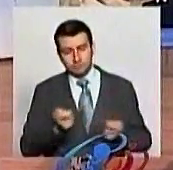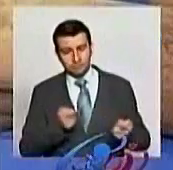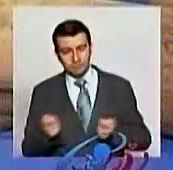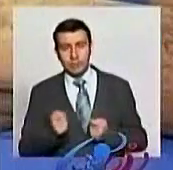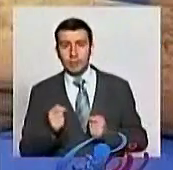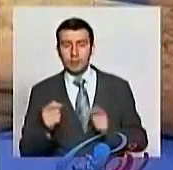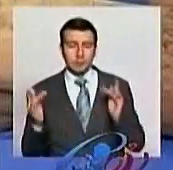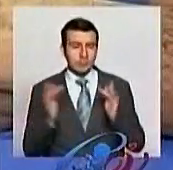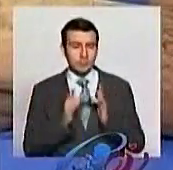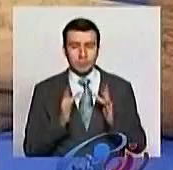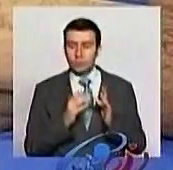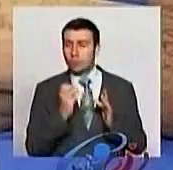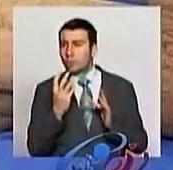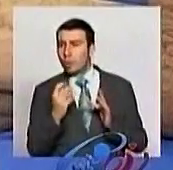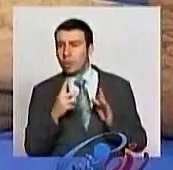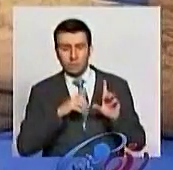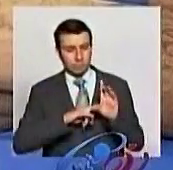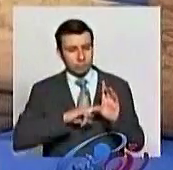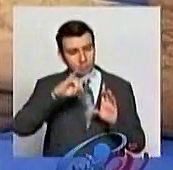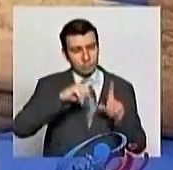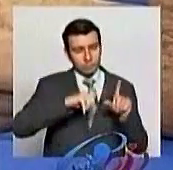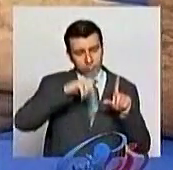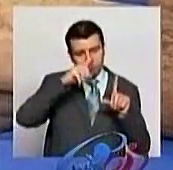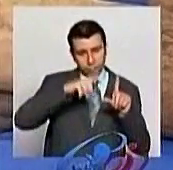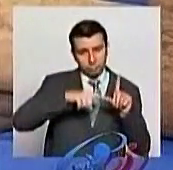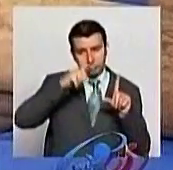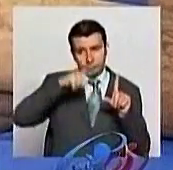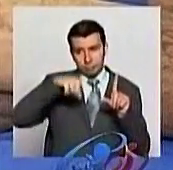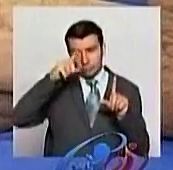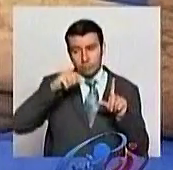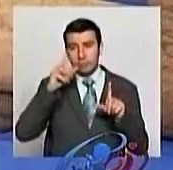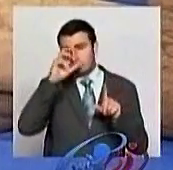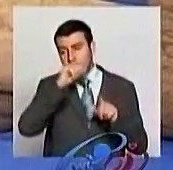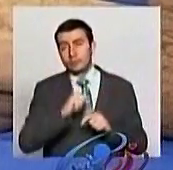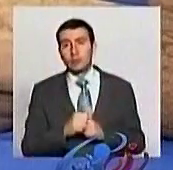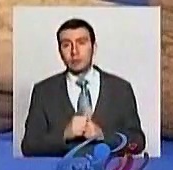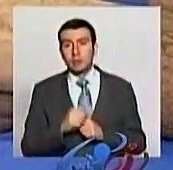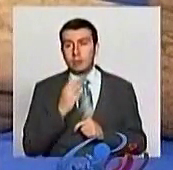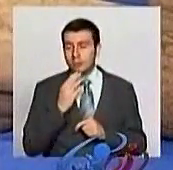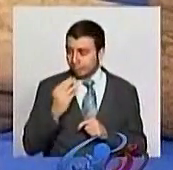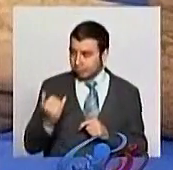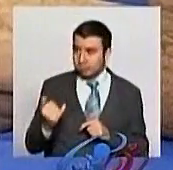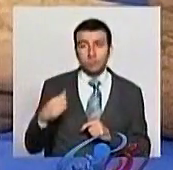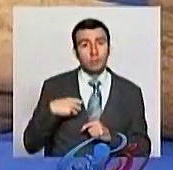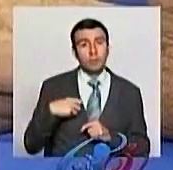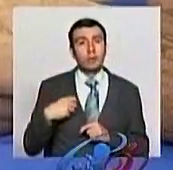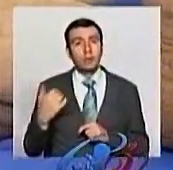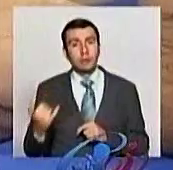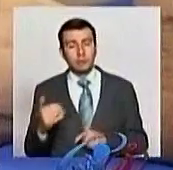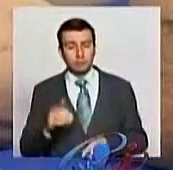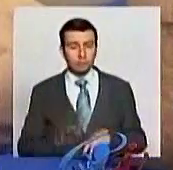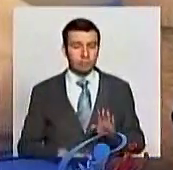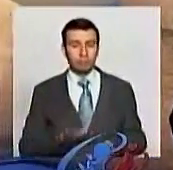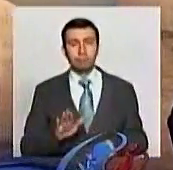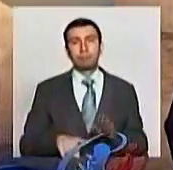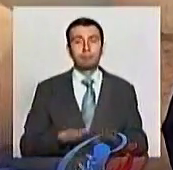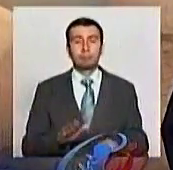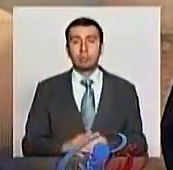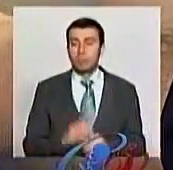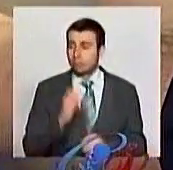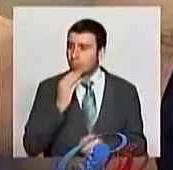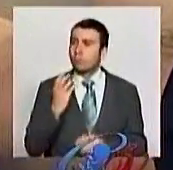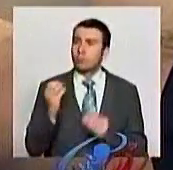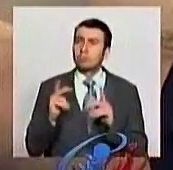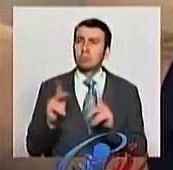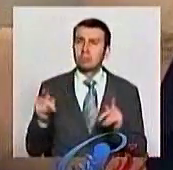conducción de este pacientico. Ahí estamos en la parte de los pies, que es muy importante que ustedes entiendan, que yo sé que muchos se preguntarán,